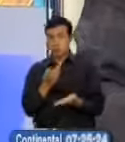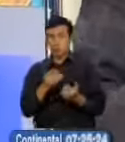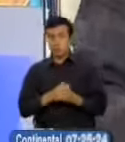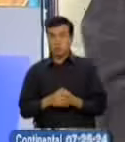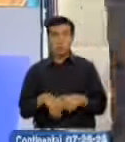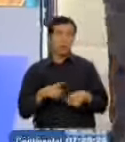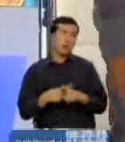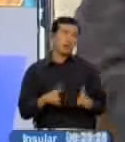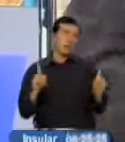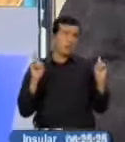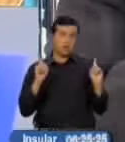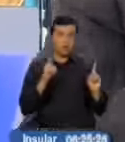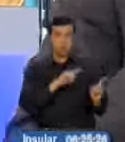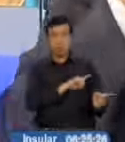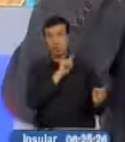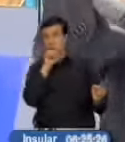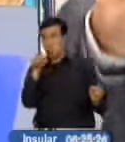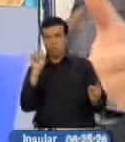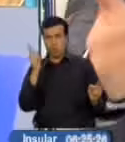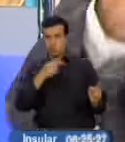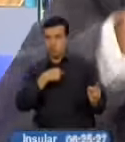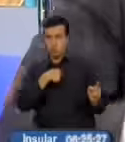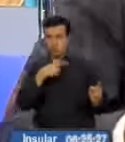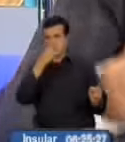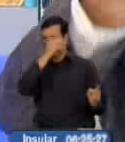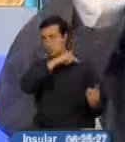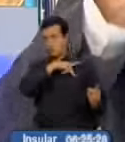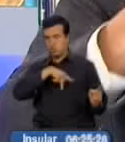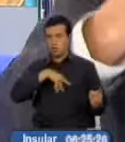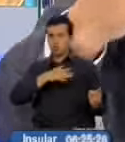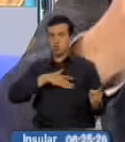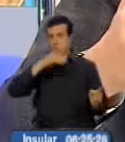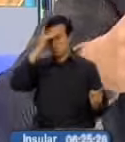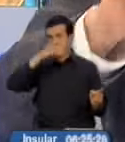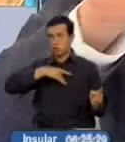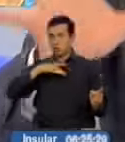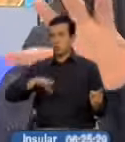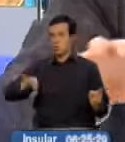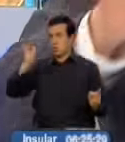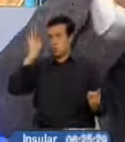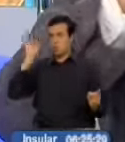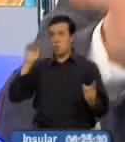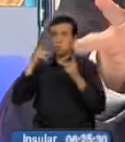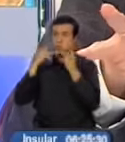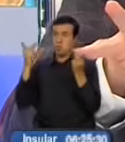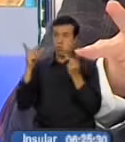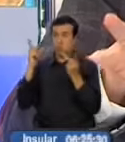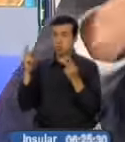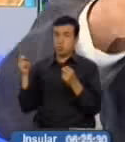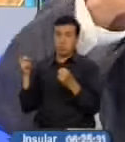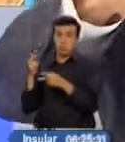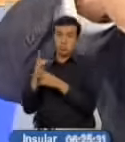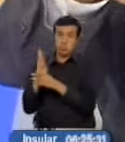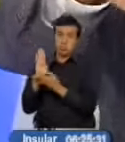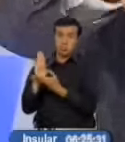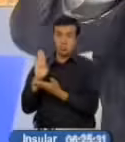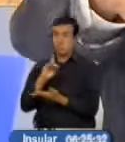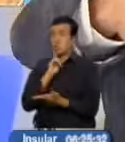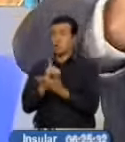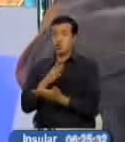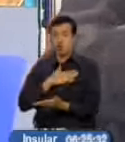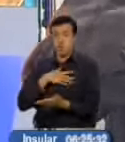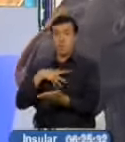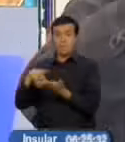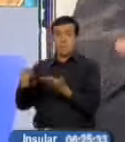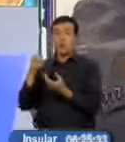es distinto, no me están derivando. Yo estoy escogiendo ir a mi otro seguro, que es el público, que es la Seguridad Social, y por el cual estoy pagando